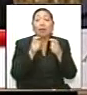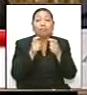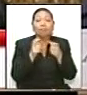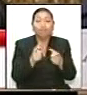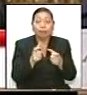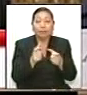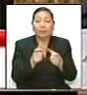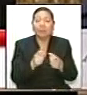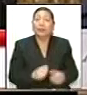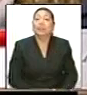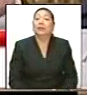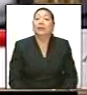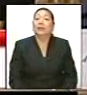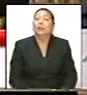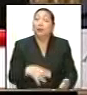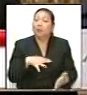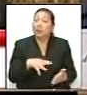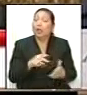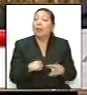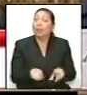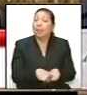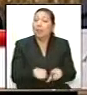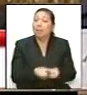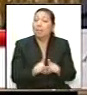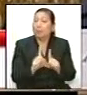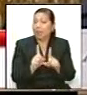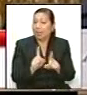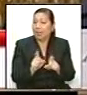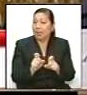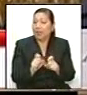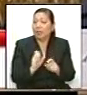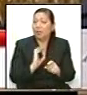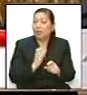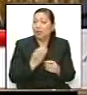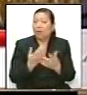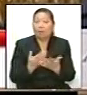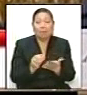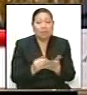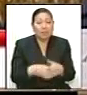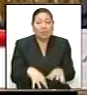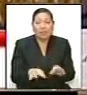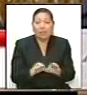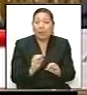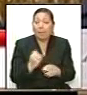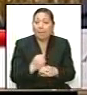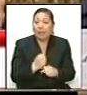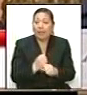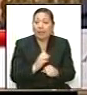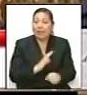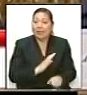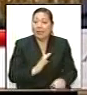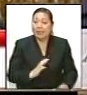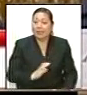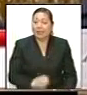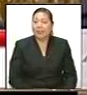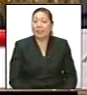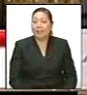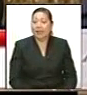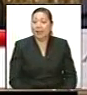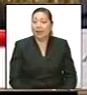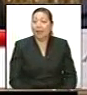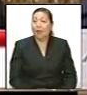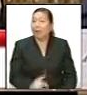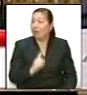supervisiones, las inspecciones, los estudios, también las consultorías, son indispensables para el funcionamiento del Estado. Entonces,